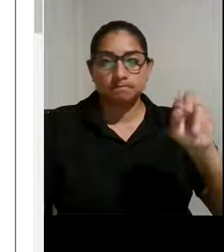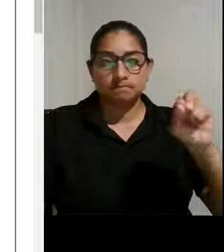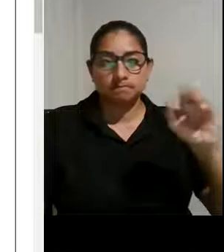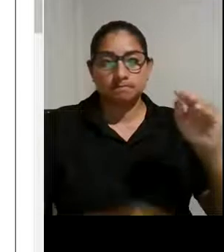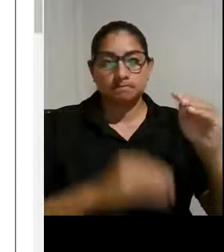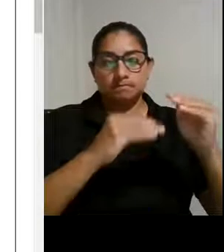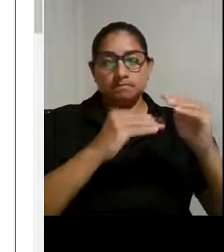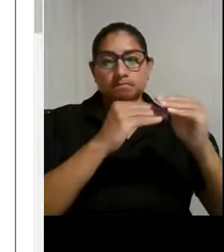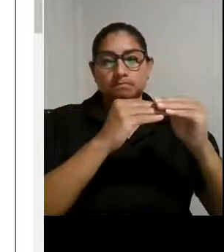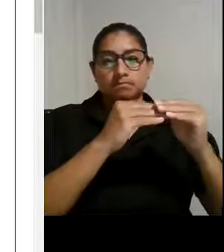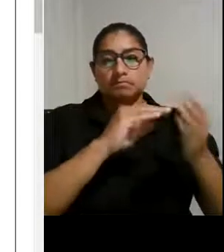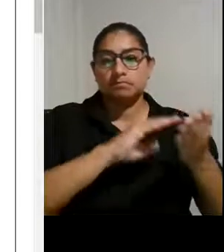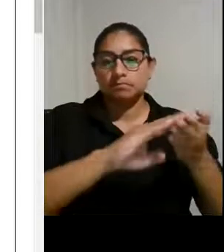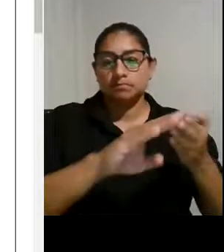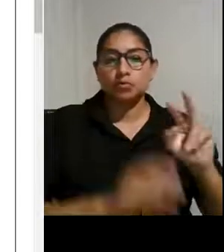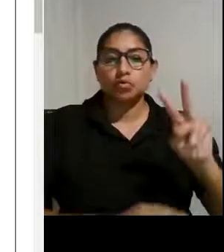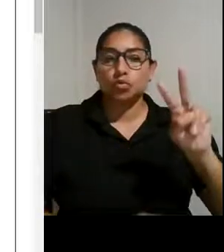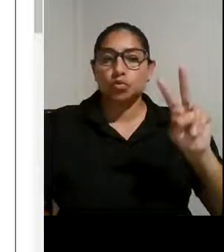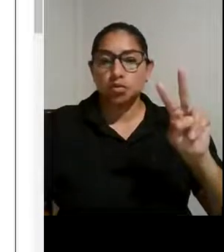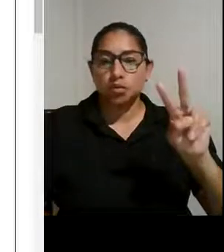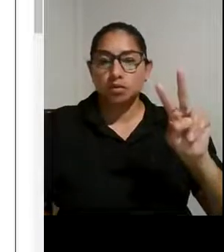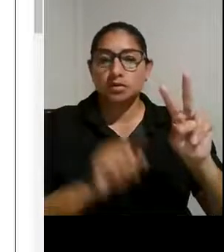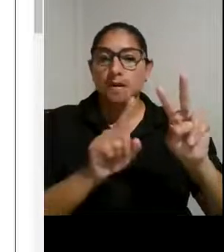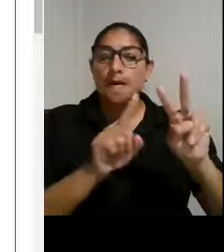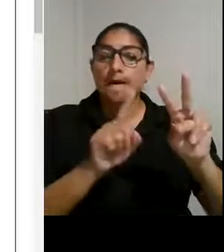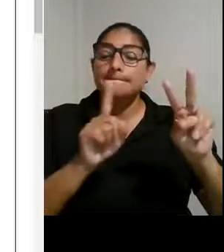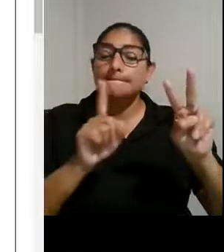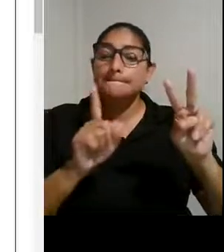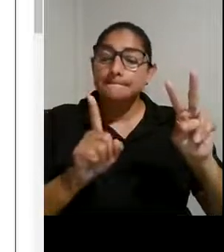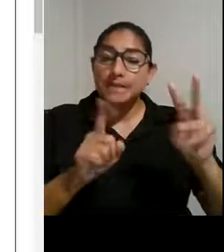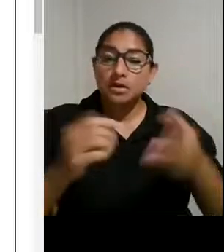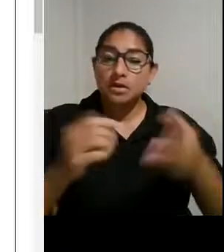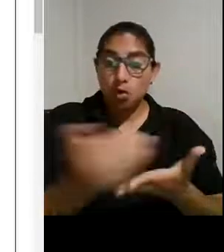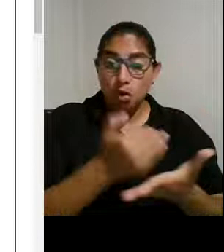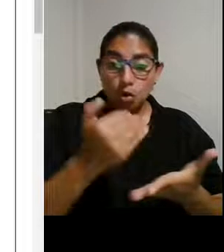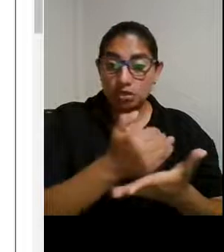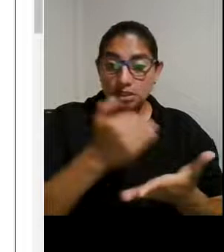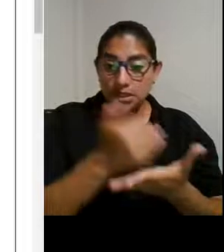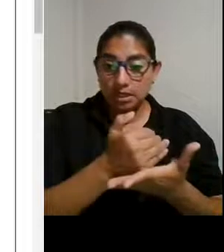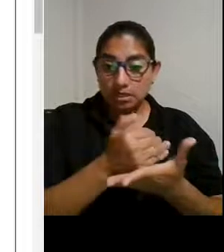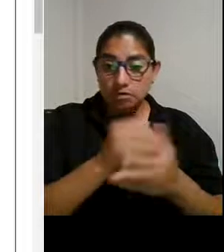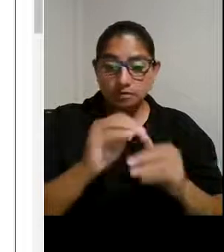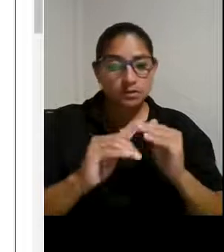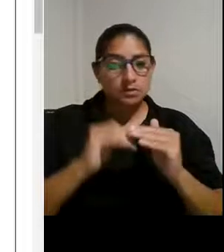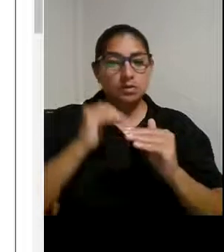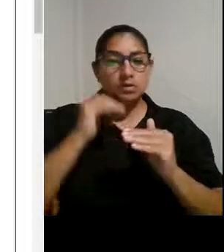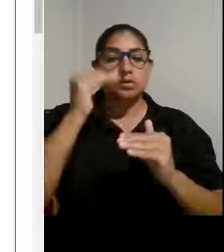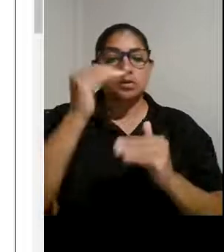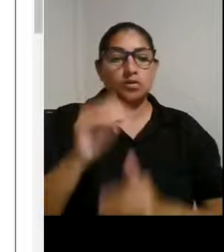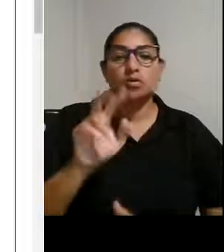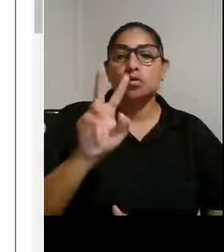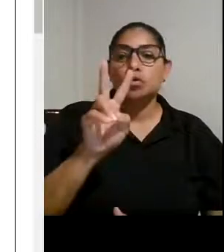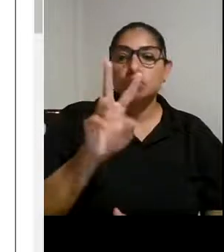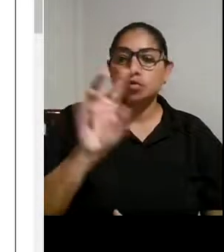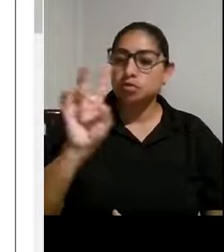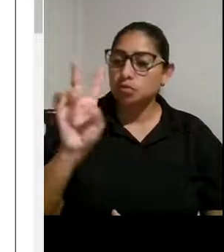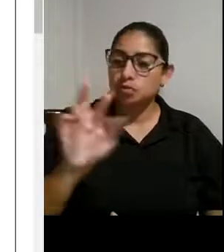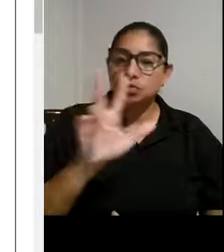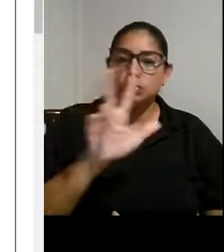artículos que producimos es de 2, pero aquí los ingresos van a superarse en